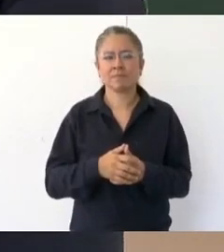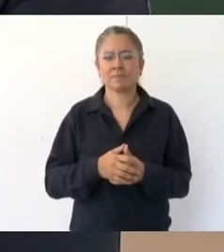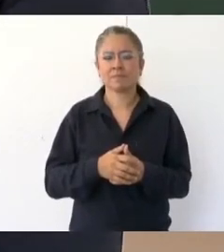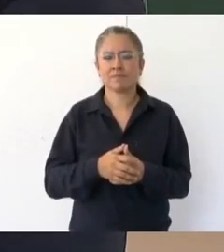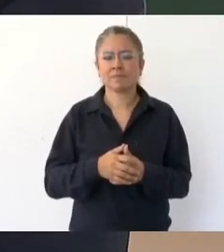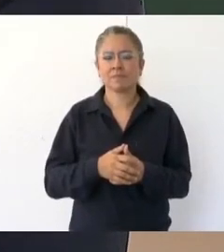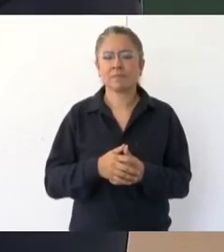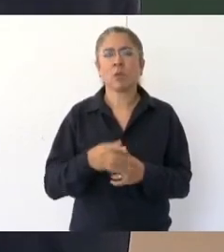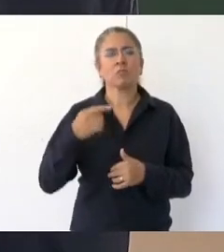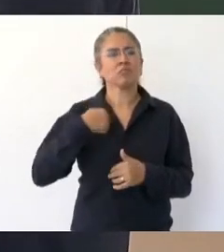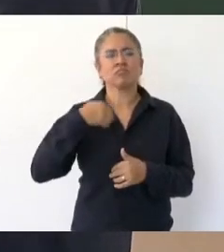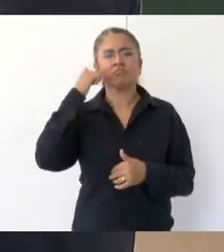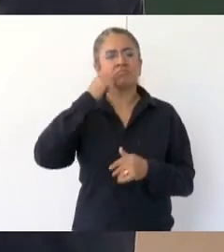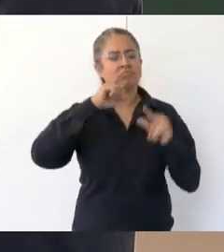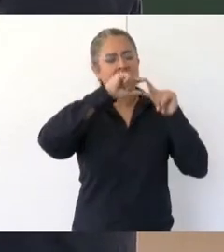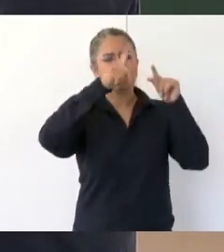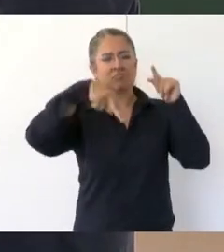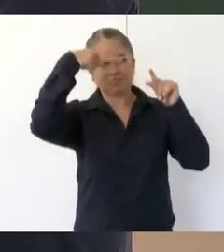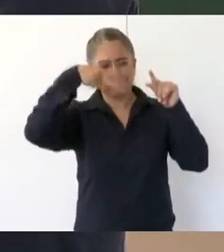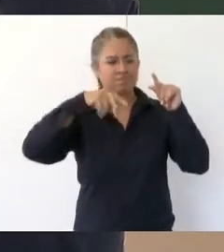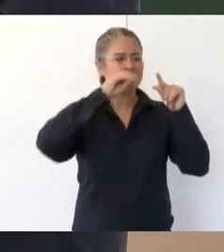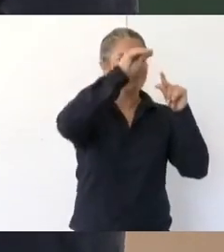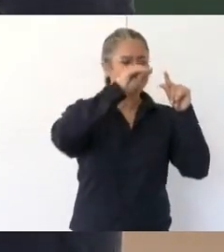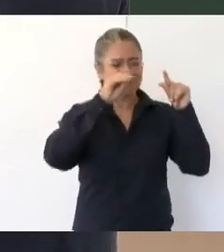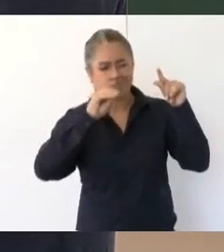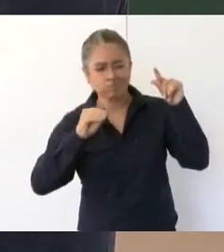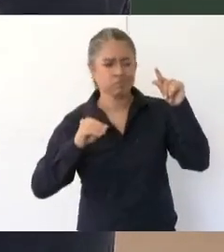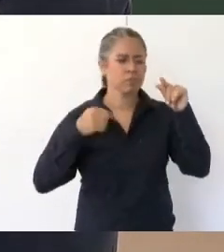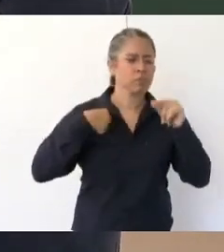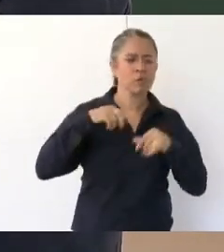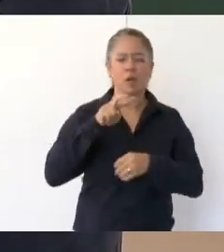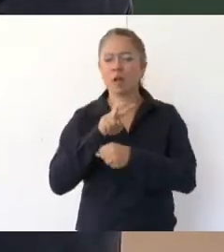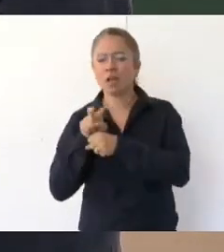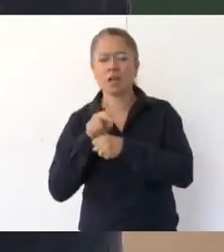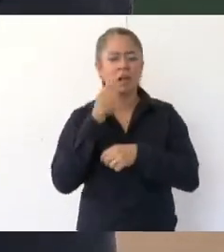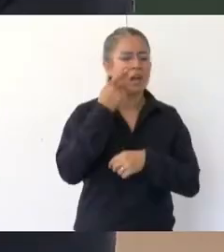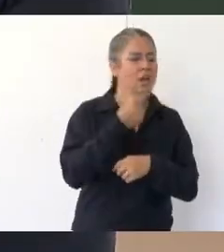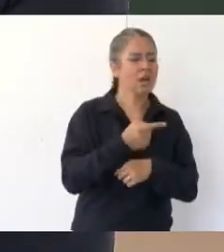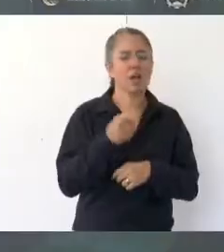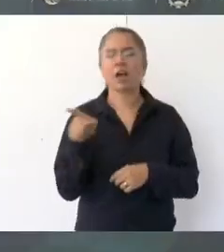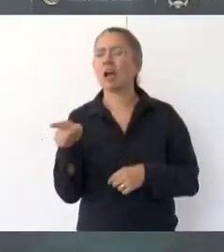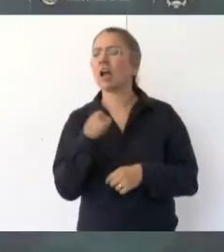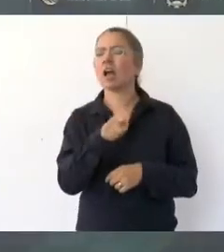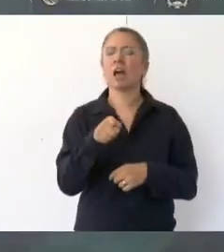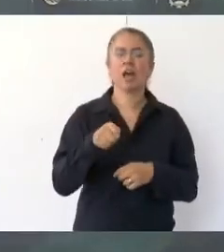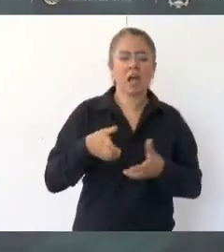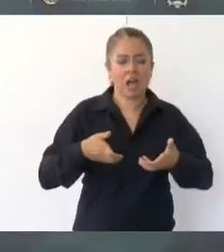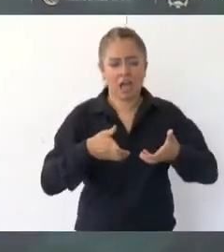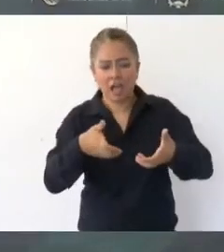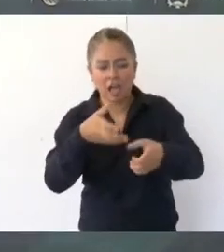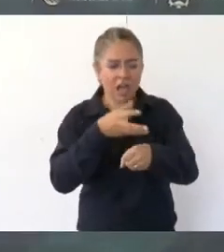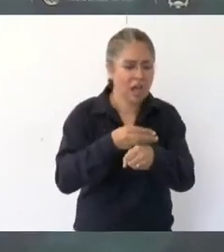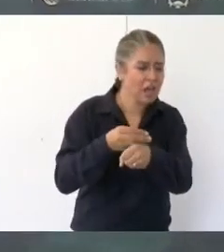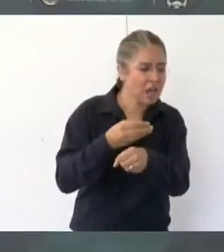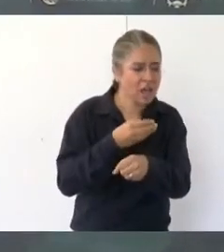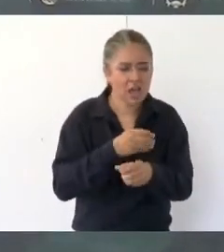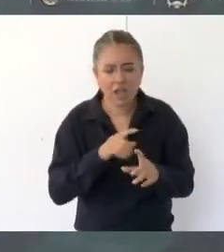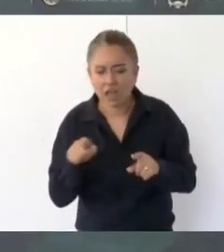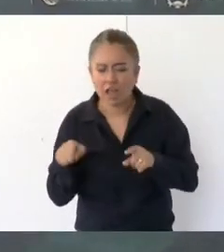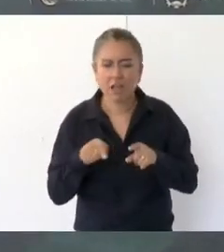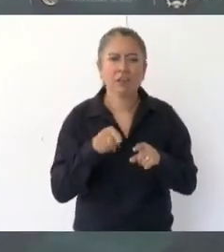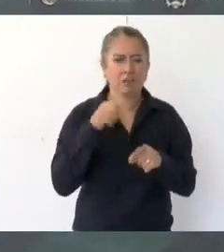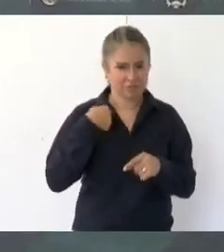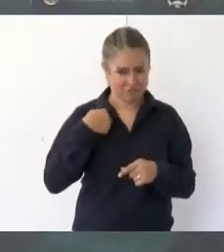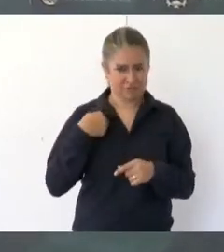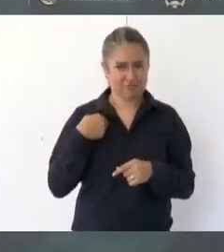Cuando recorro el país, pues me doy cuenta, ¿no?, que están bacheando. Y bueno, voy a venir más